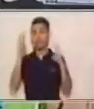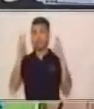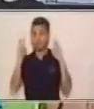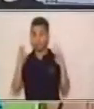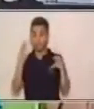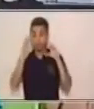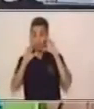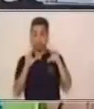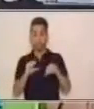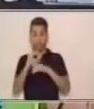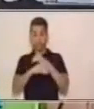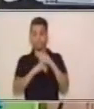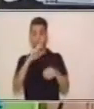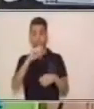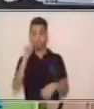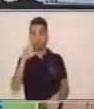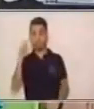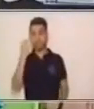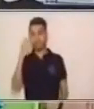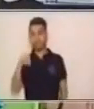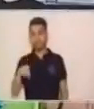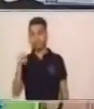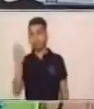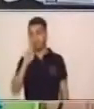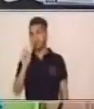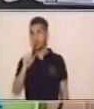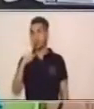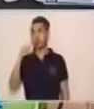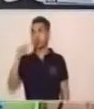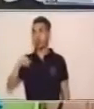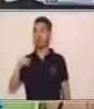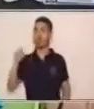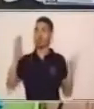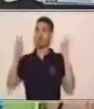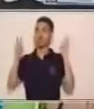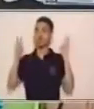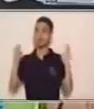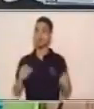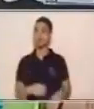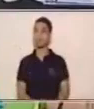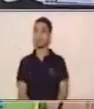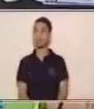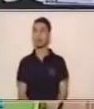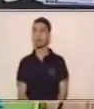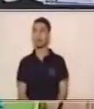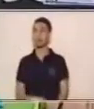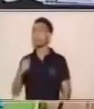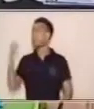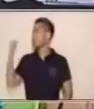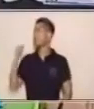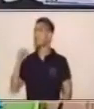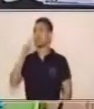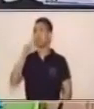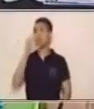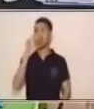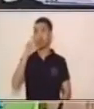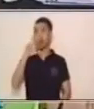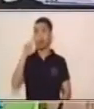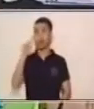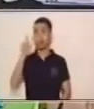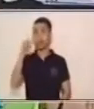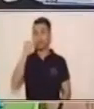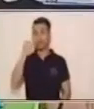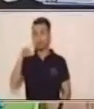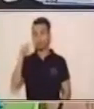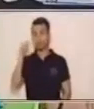partes de la fracción? Tampoco. Nuestro tema es localizar fracciones en